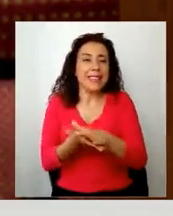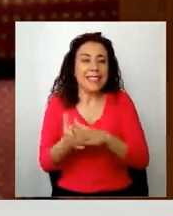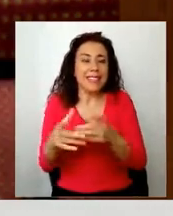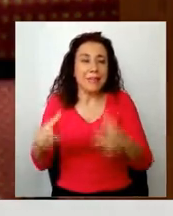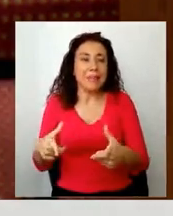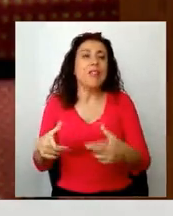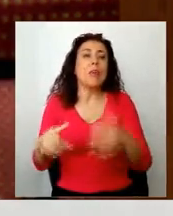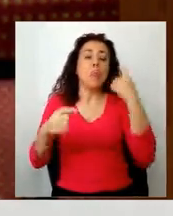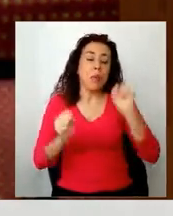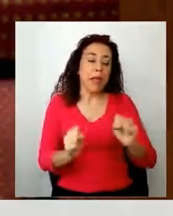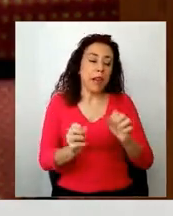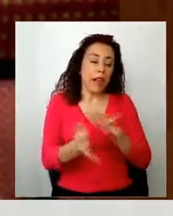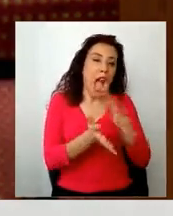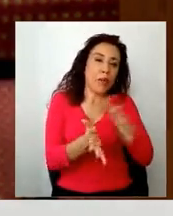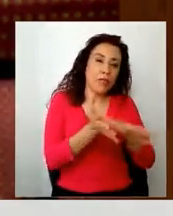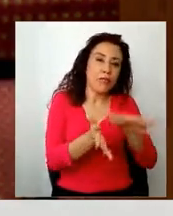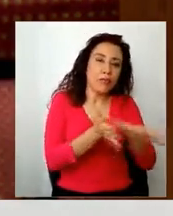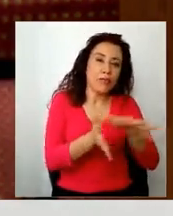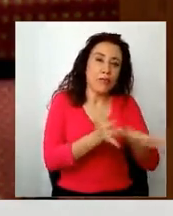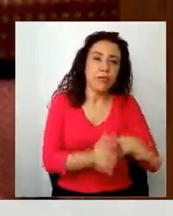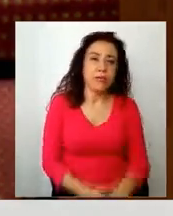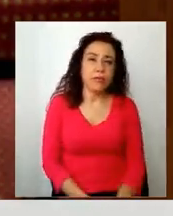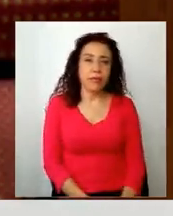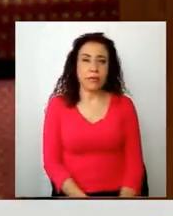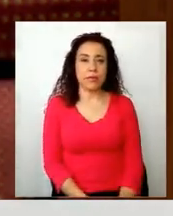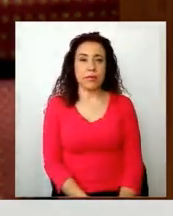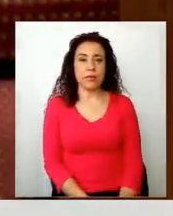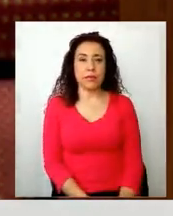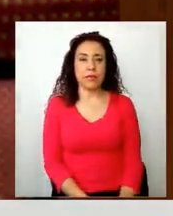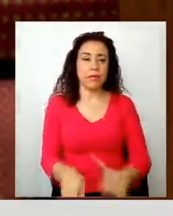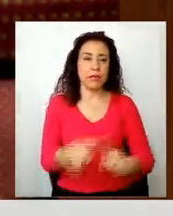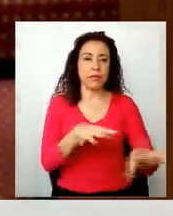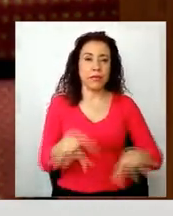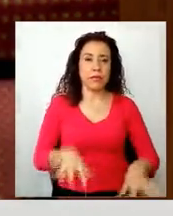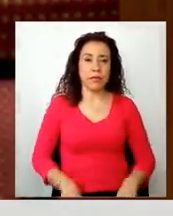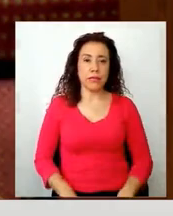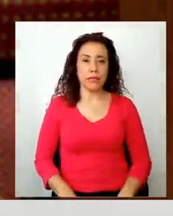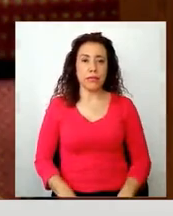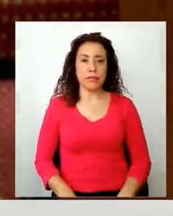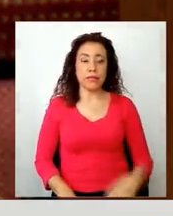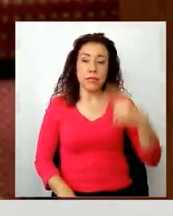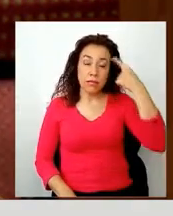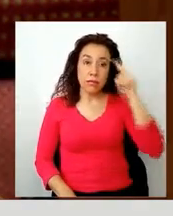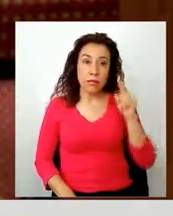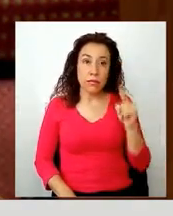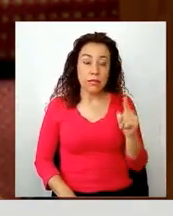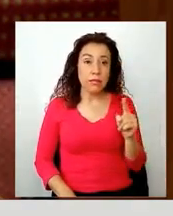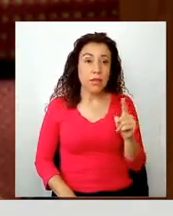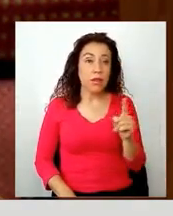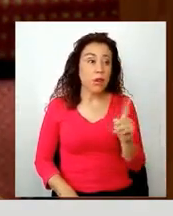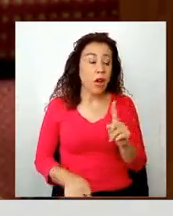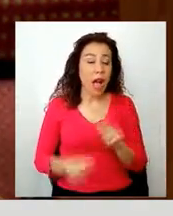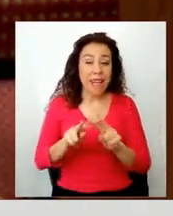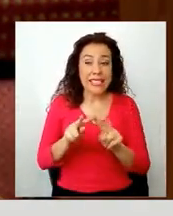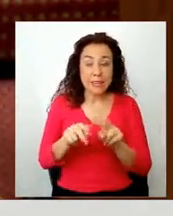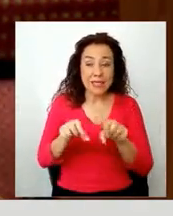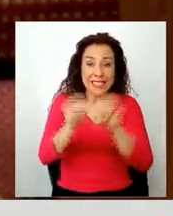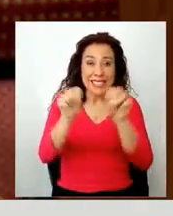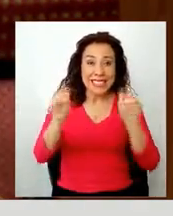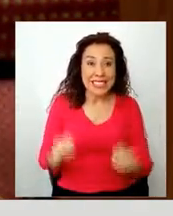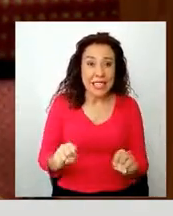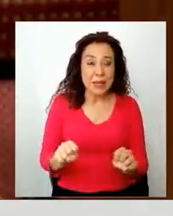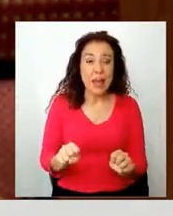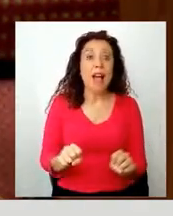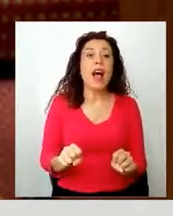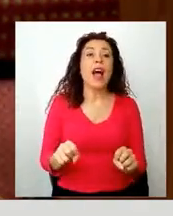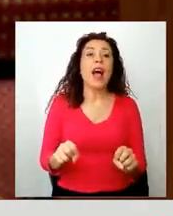regadío No es cierto para la agricultura o para lo que sea necesario pero si finalmente no adaptamos el sistema y no hay una iniciativa por parte